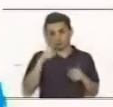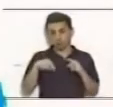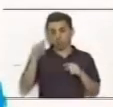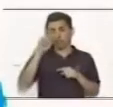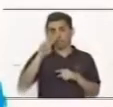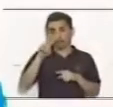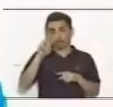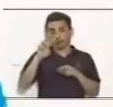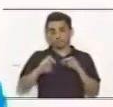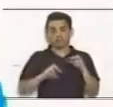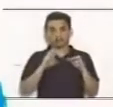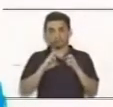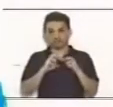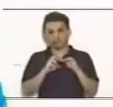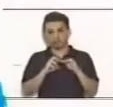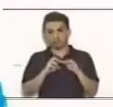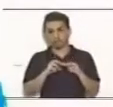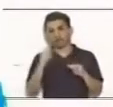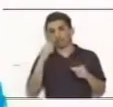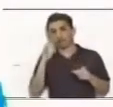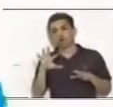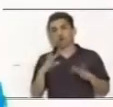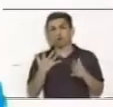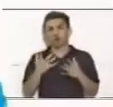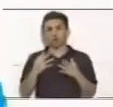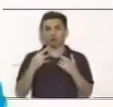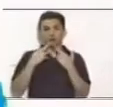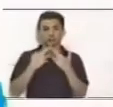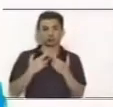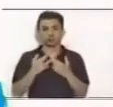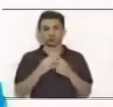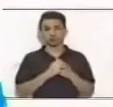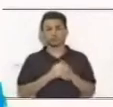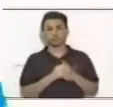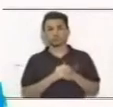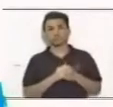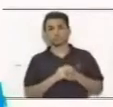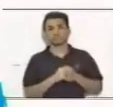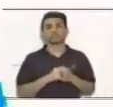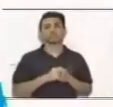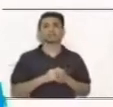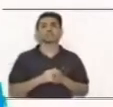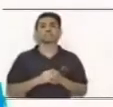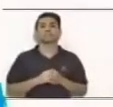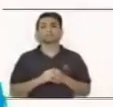condiciones, ¿cómo va a ser la respuesta? ¿Cómo será la respuesta?